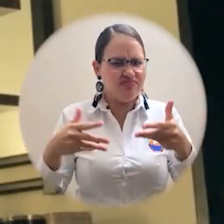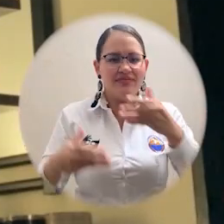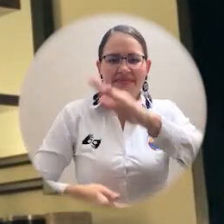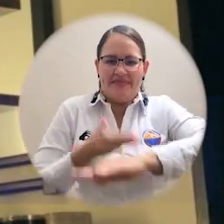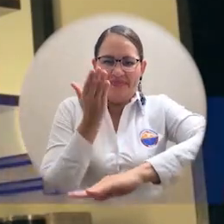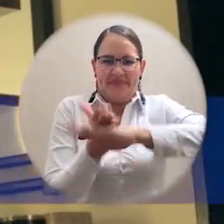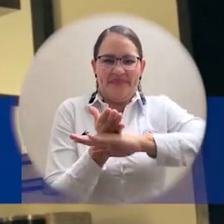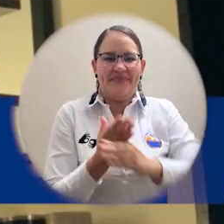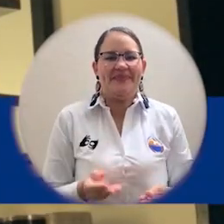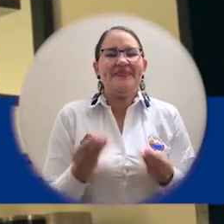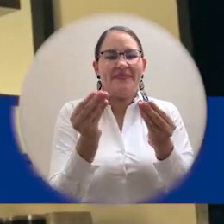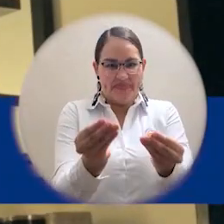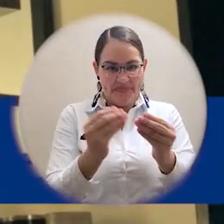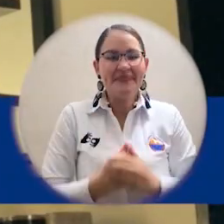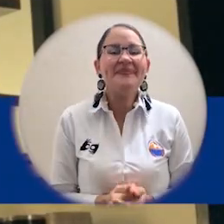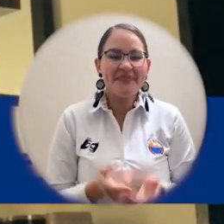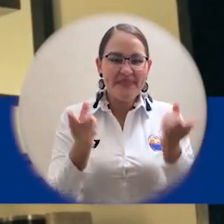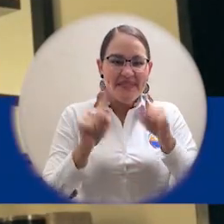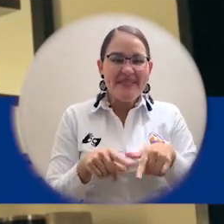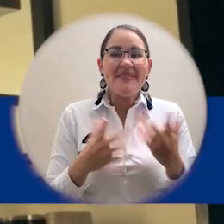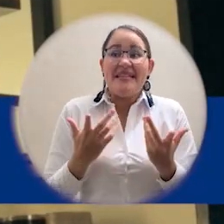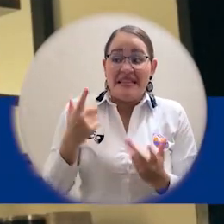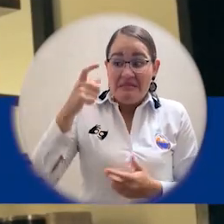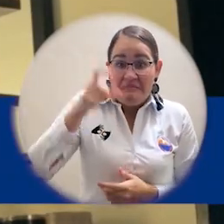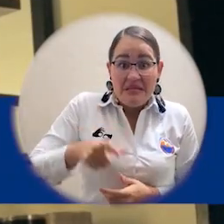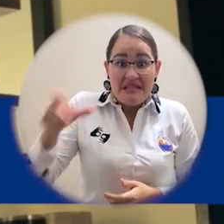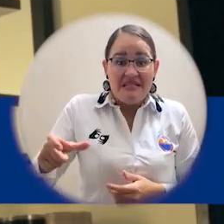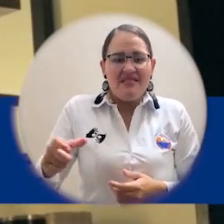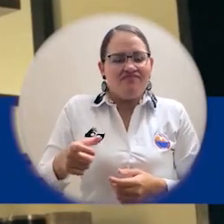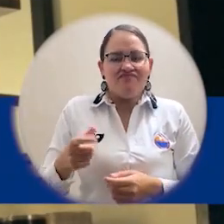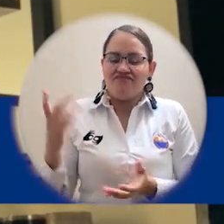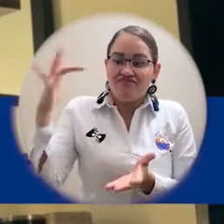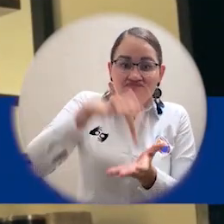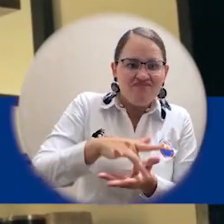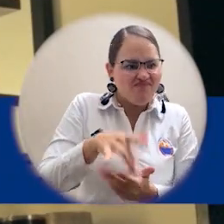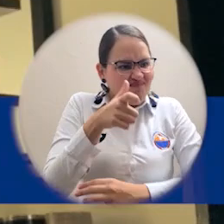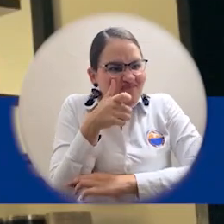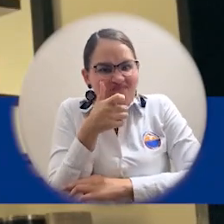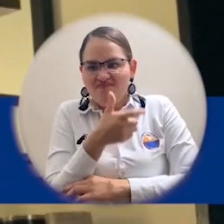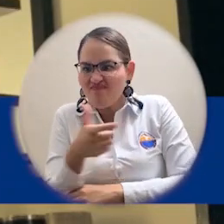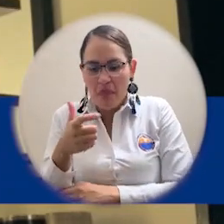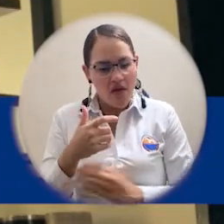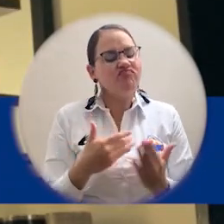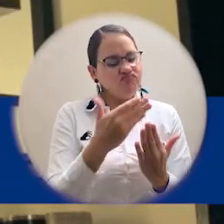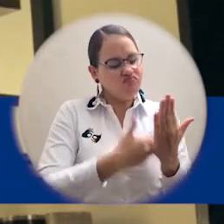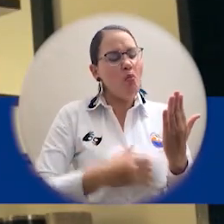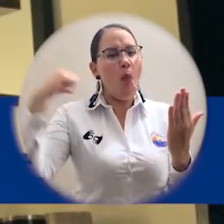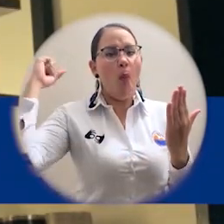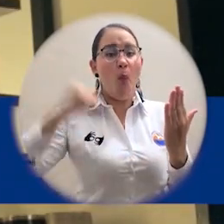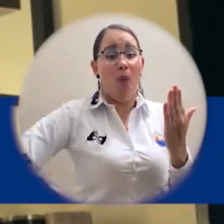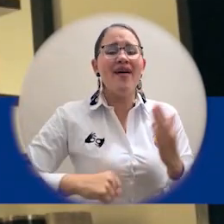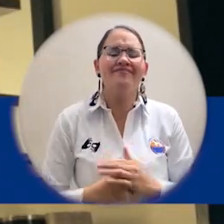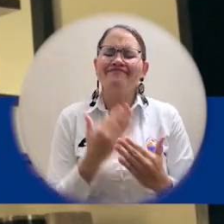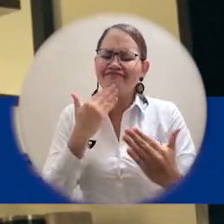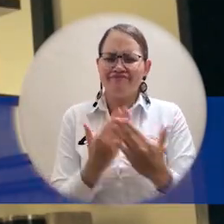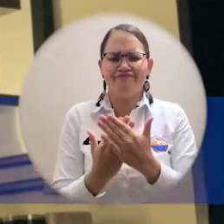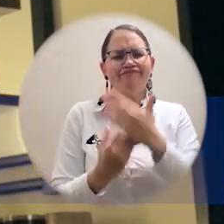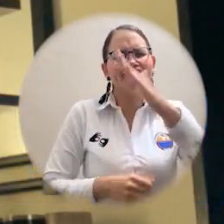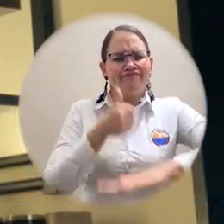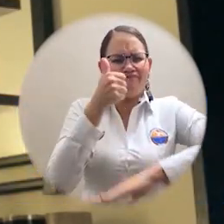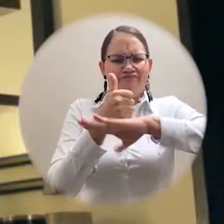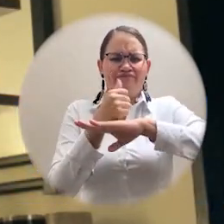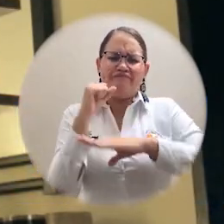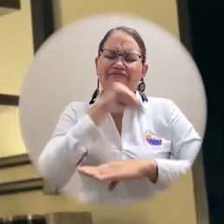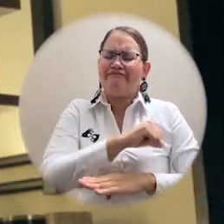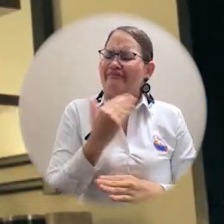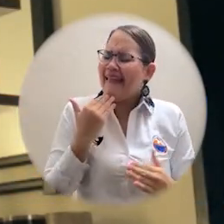esa propuesta y llevarla a cabo hasta la visita de pares y la obtención de este registro al señor rector